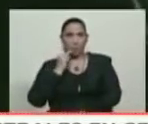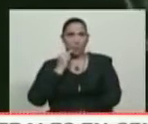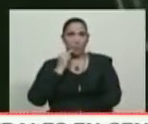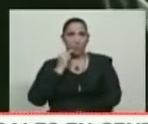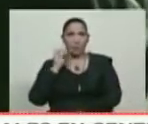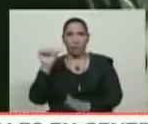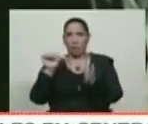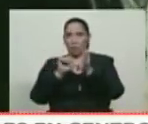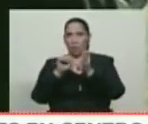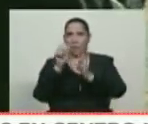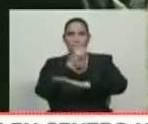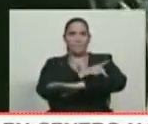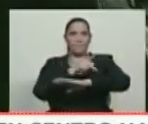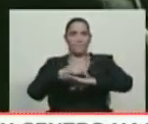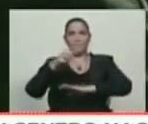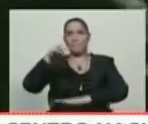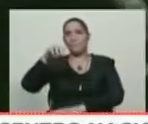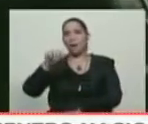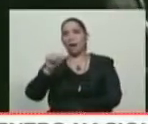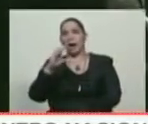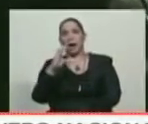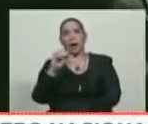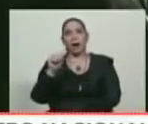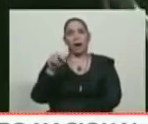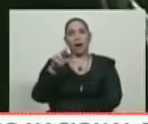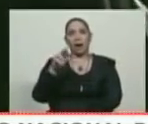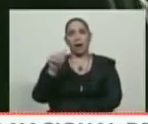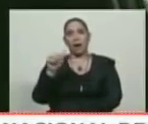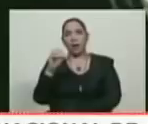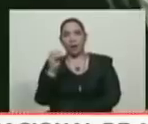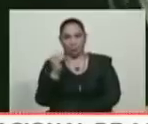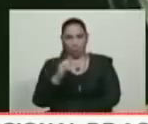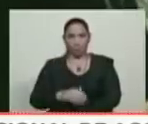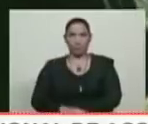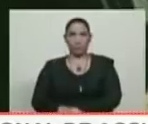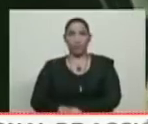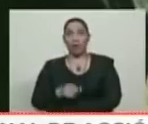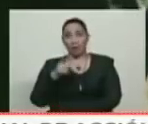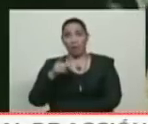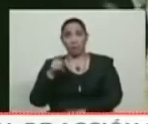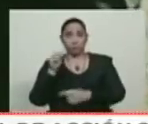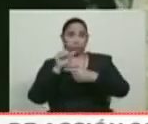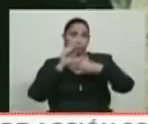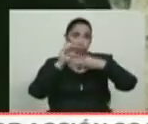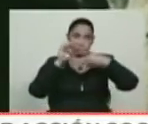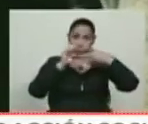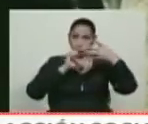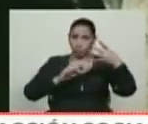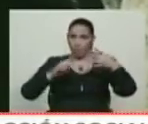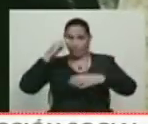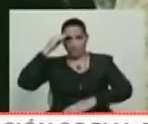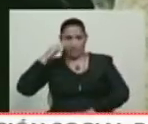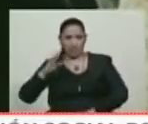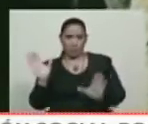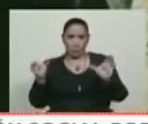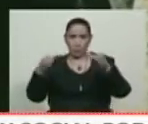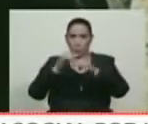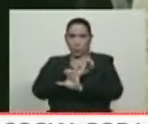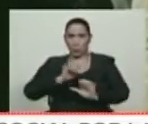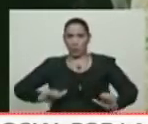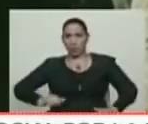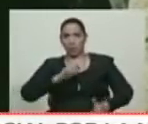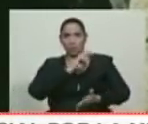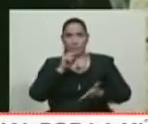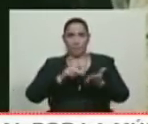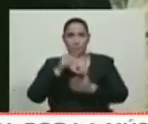ubicada en la parroquia Macarao. Se trata de las maniobras militares correspondientes al componente de la Guardia